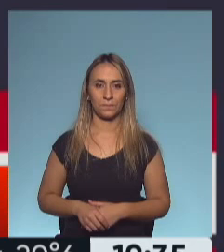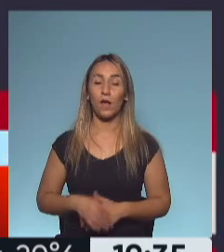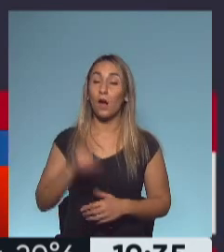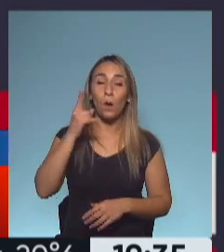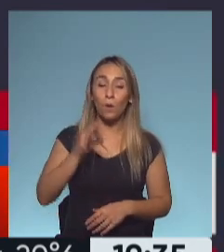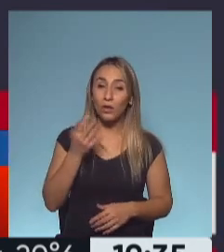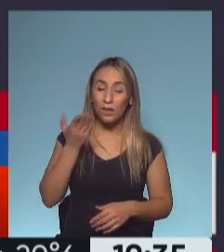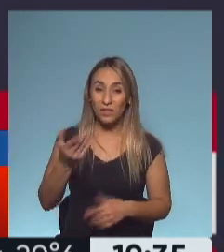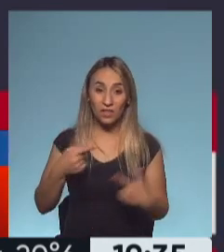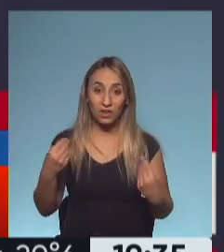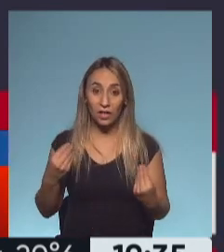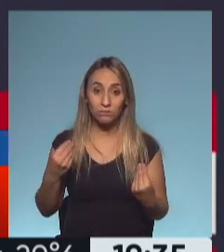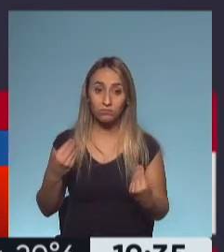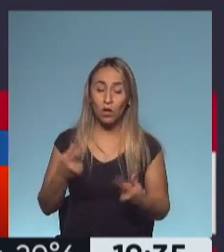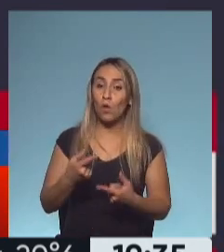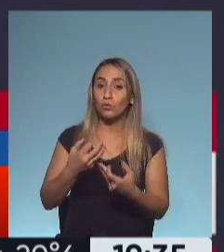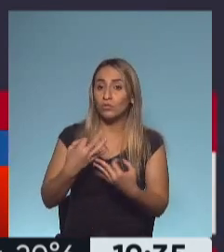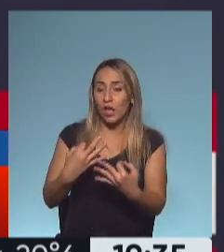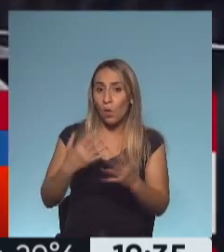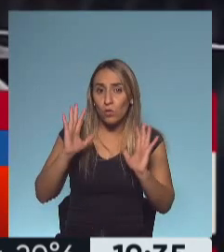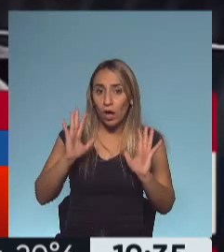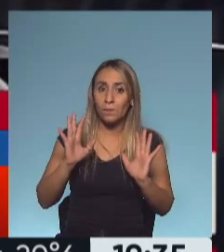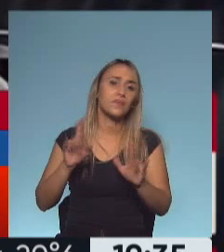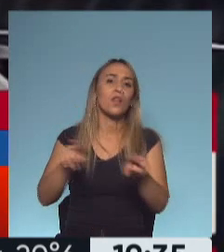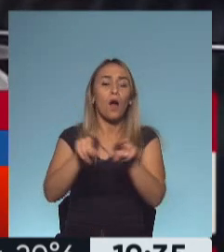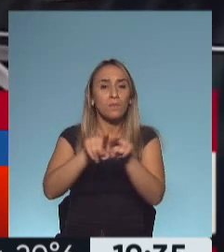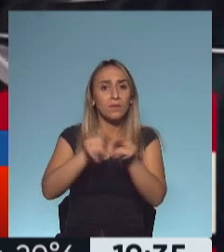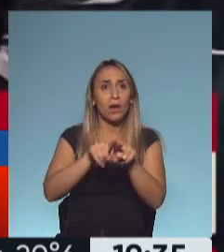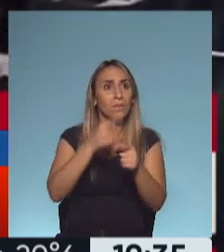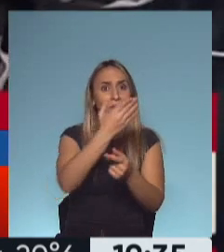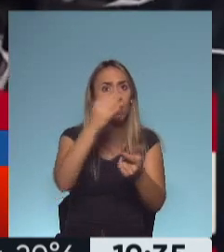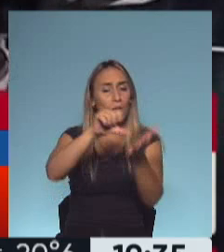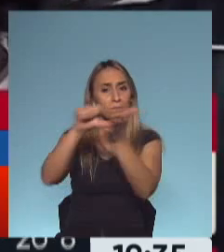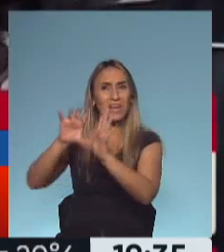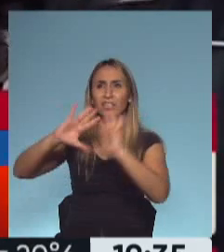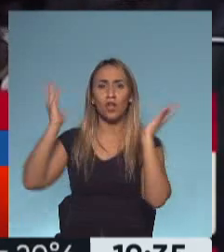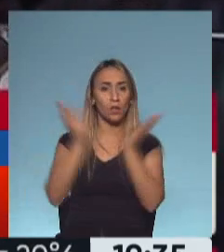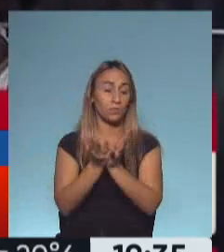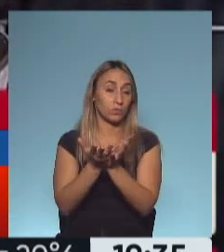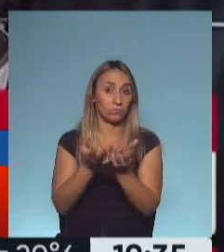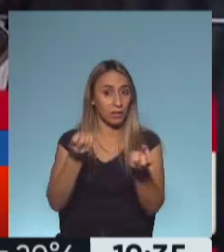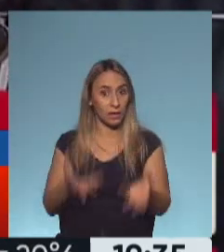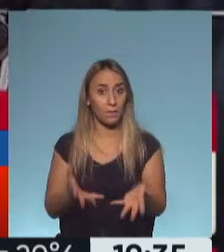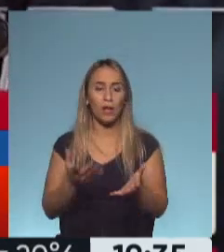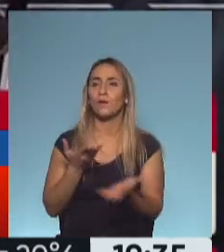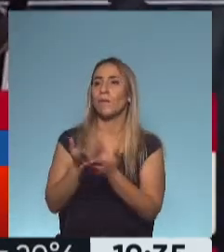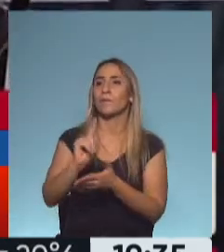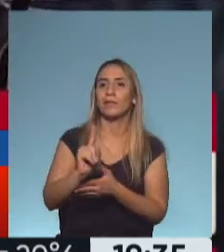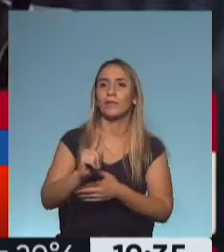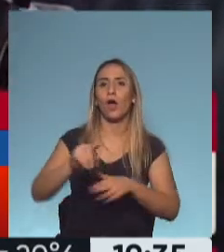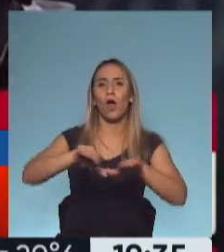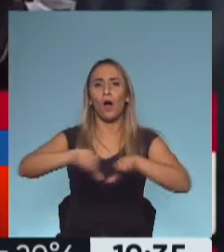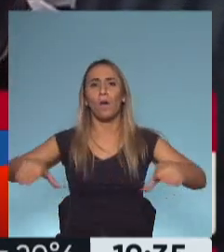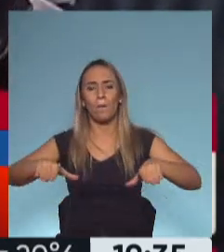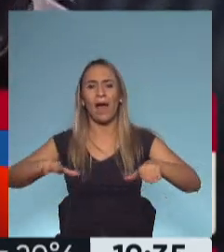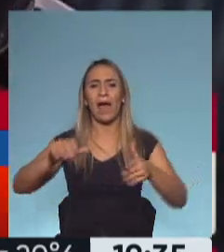único que pidió fue un seguro de caución, como se lo pidió a todos los países del mundo, que es una... Es algo razonable. No pidió ni los hielos